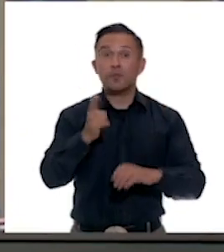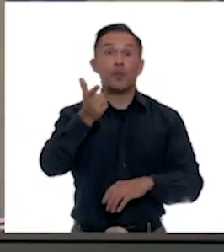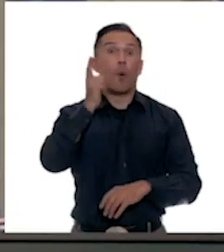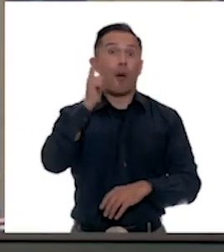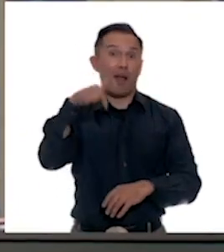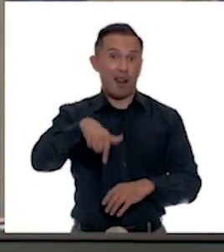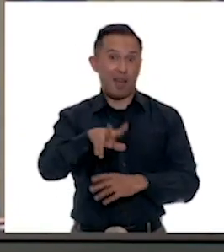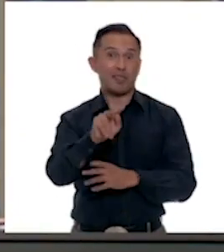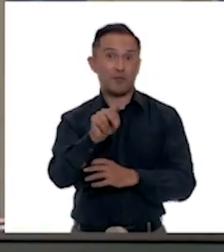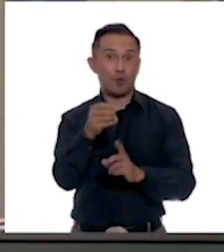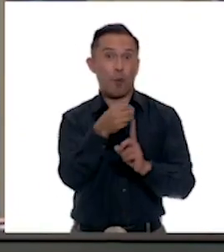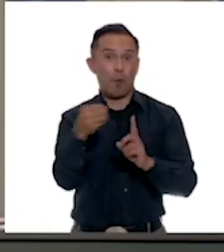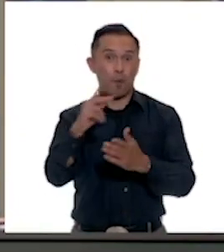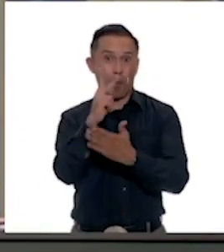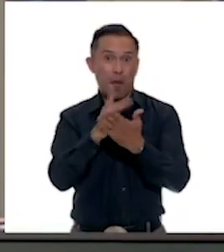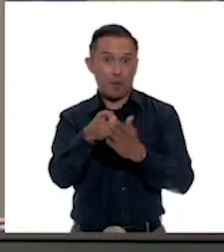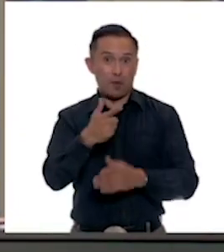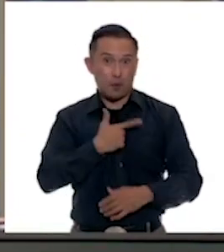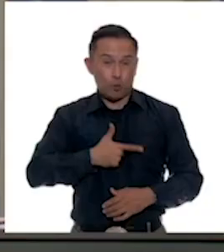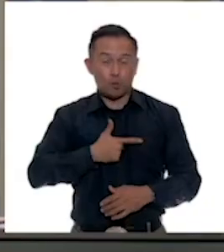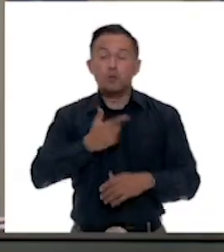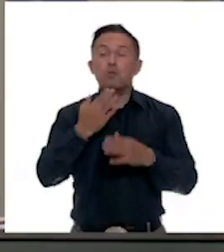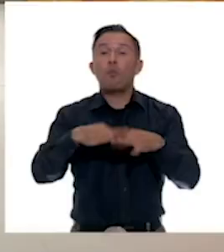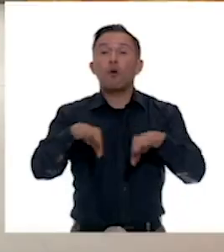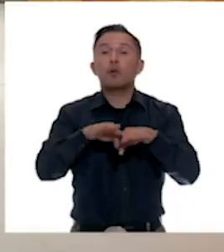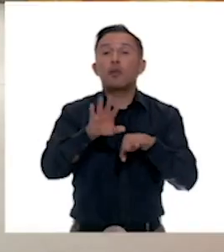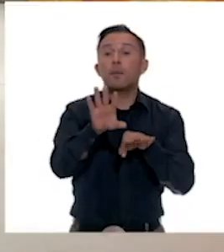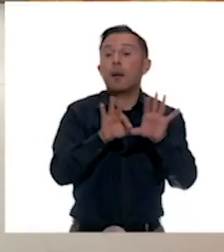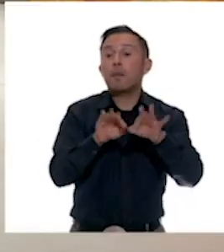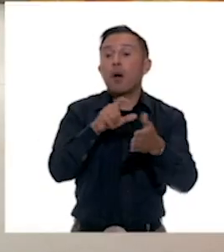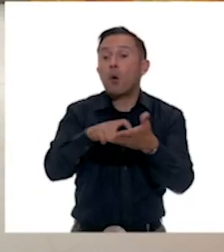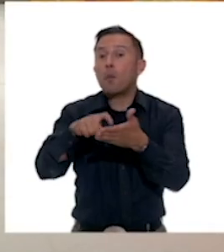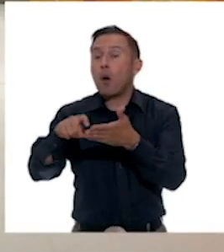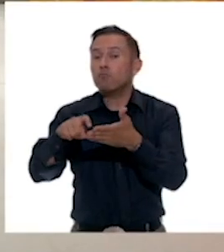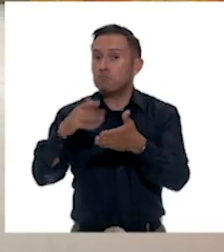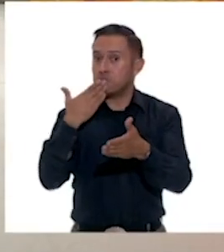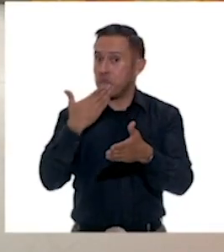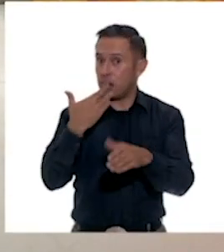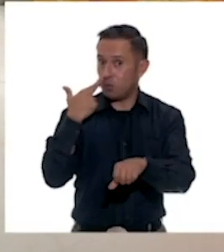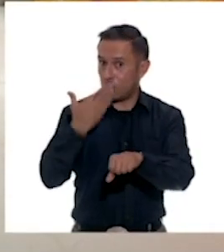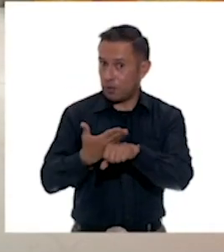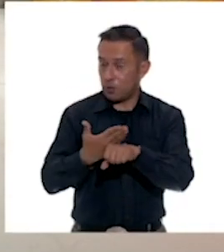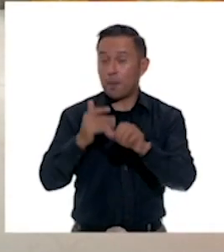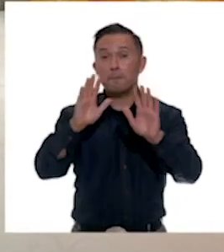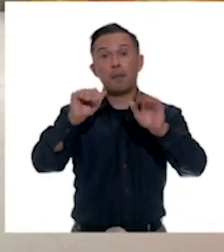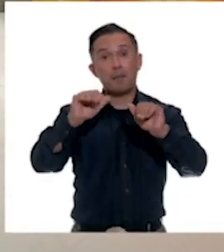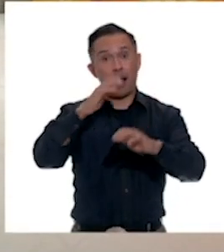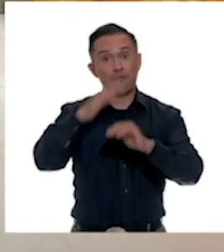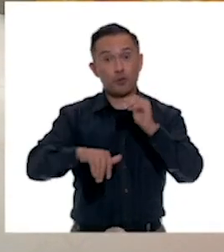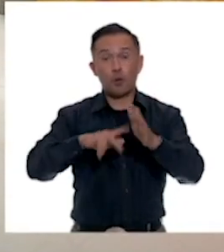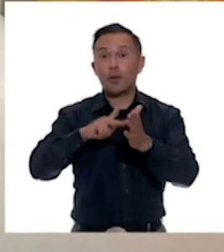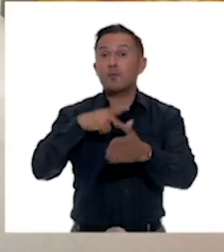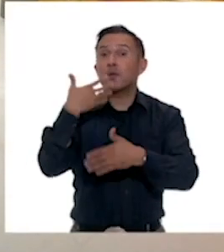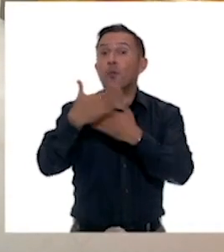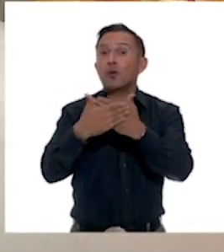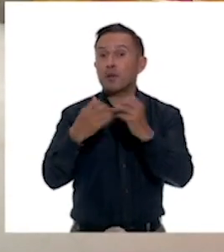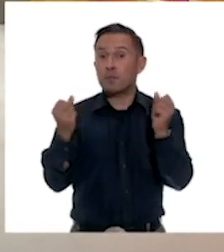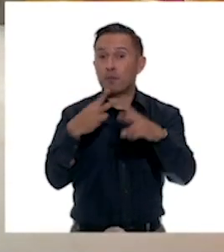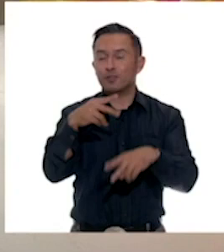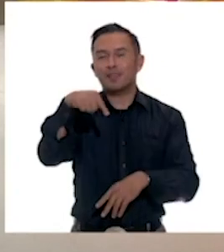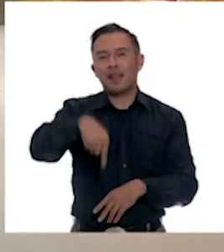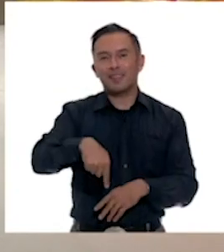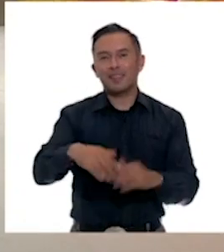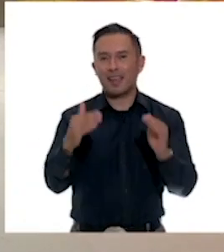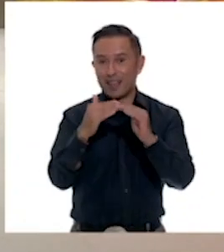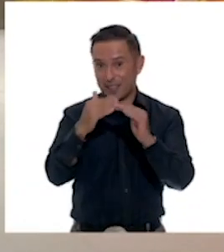nos ayude a convertirnos en consumidores responsables. Me despido por hoy, pero no olviden que nos vemos la próxima vez aquí en Aprende